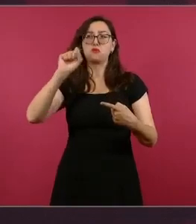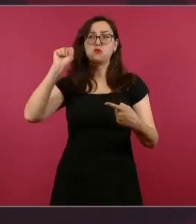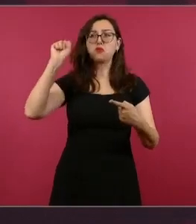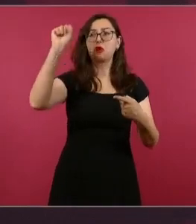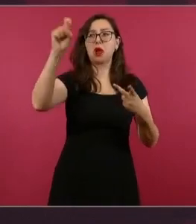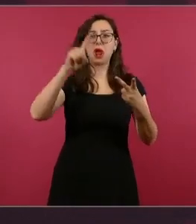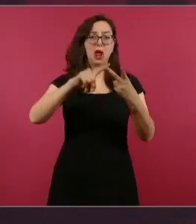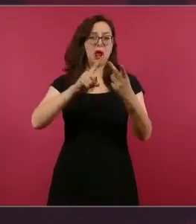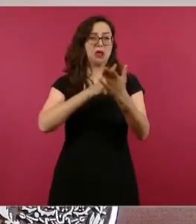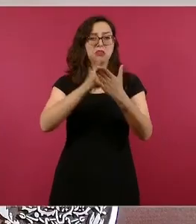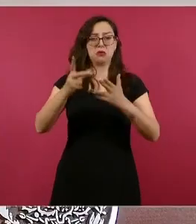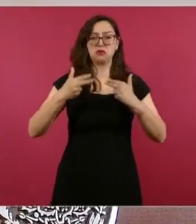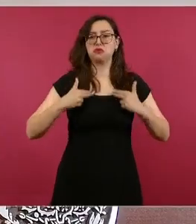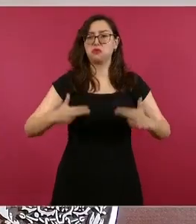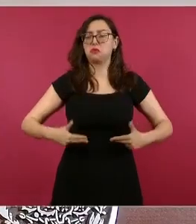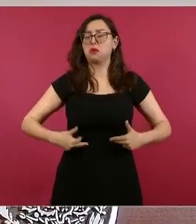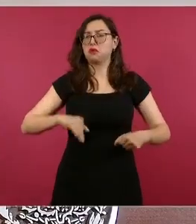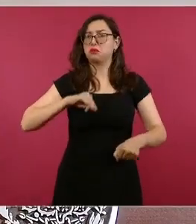humanos, son